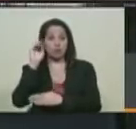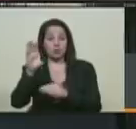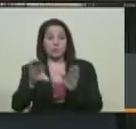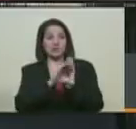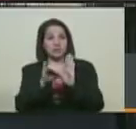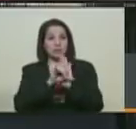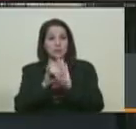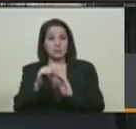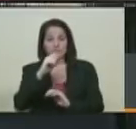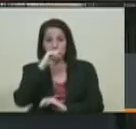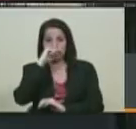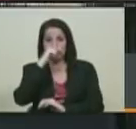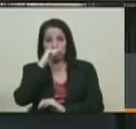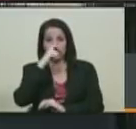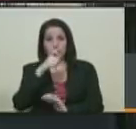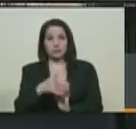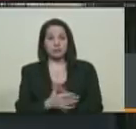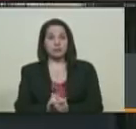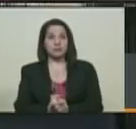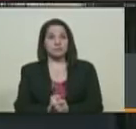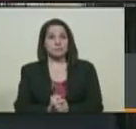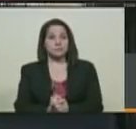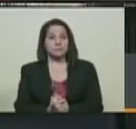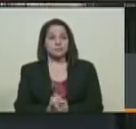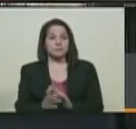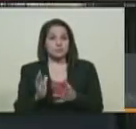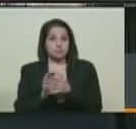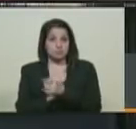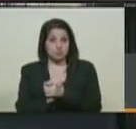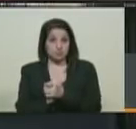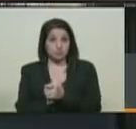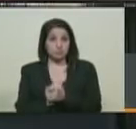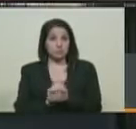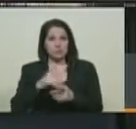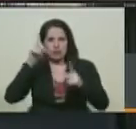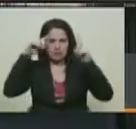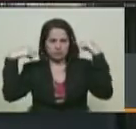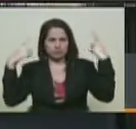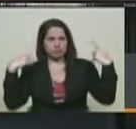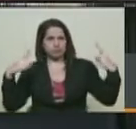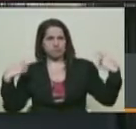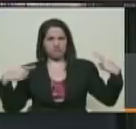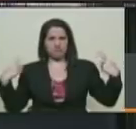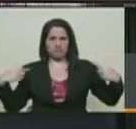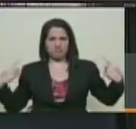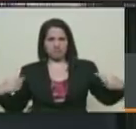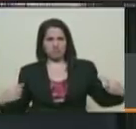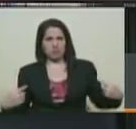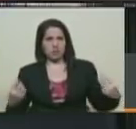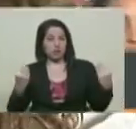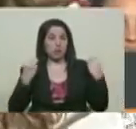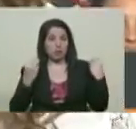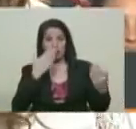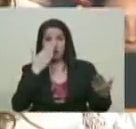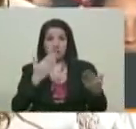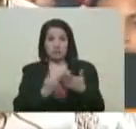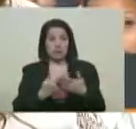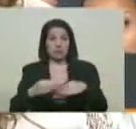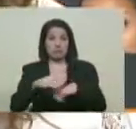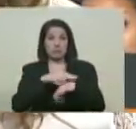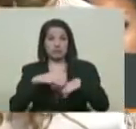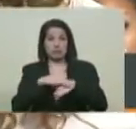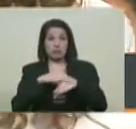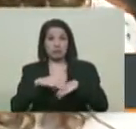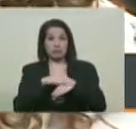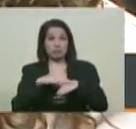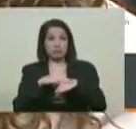cumplido extraordinariamente la compañera Iris Varela al frente del Ministerio de